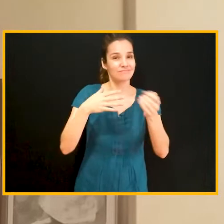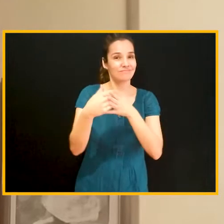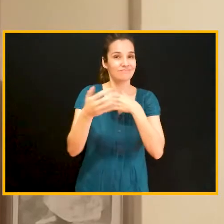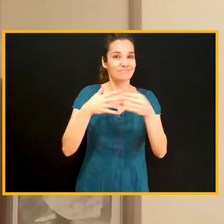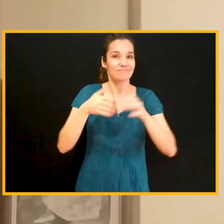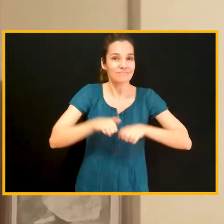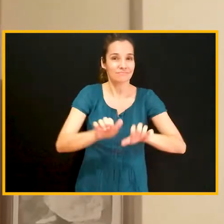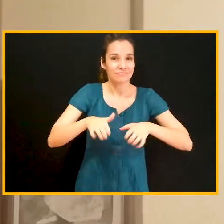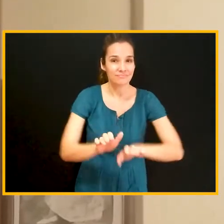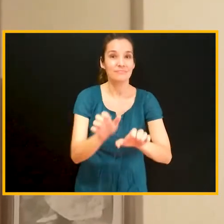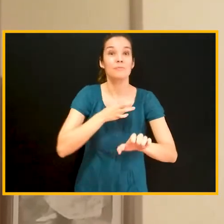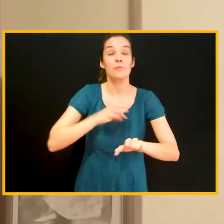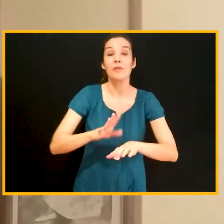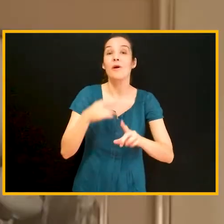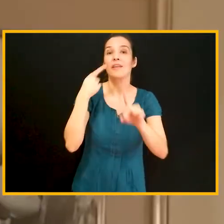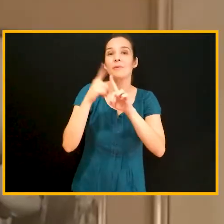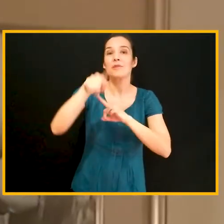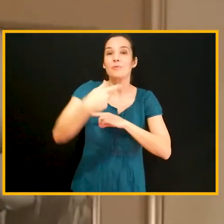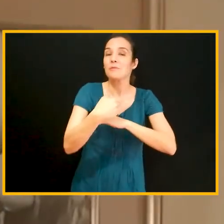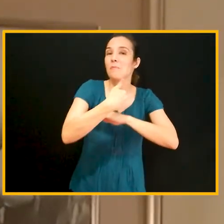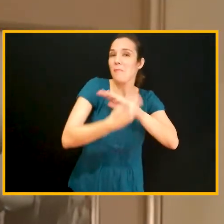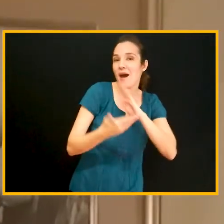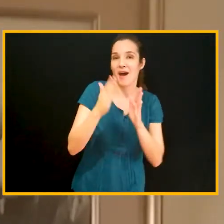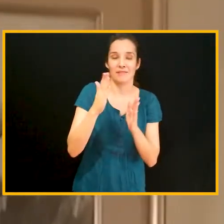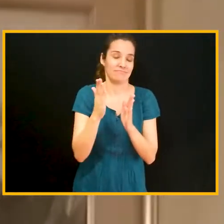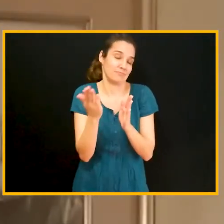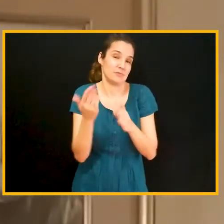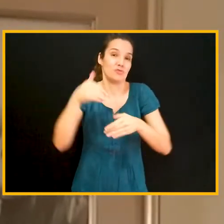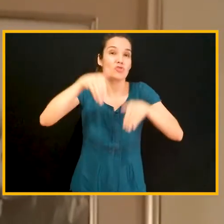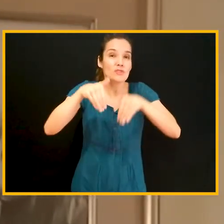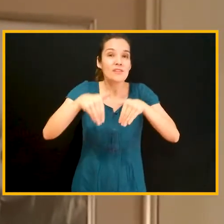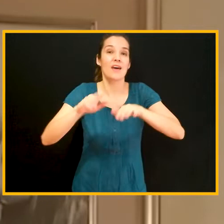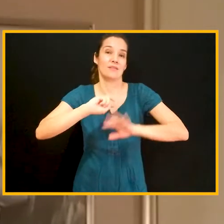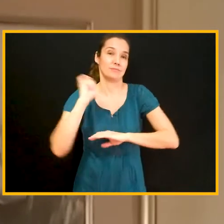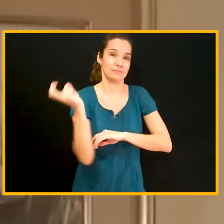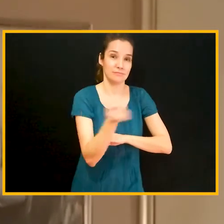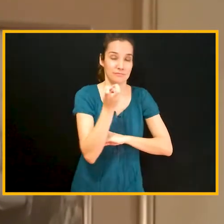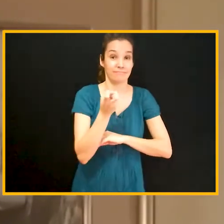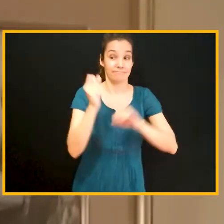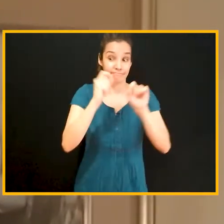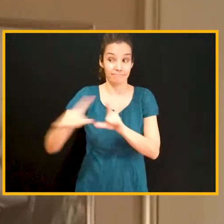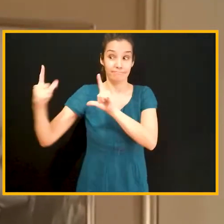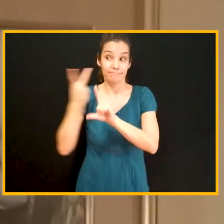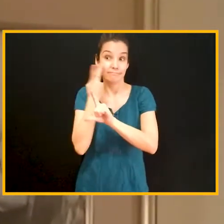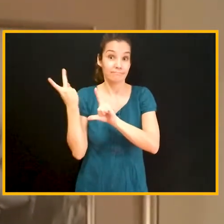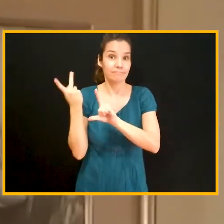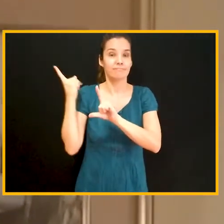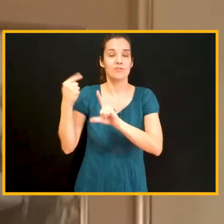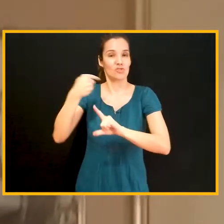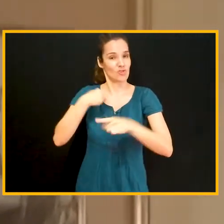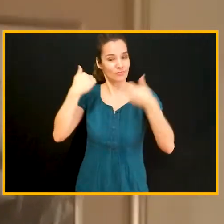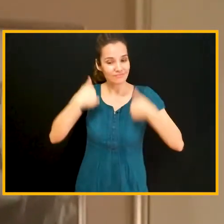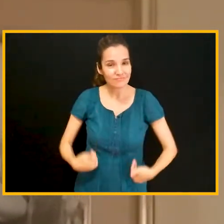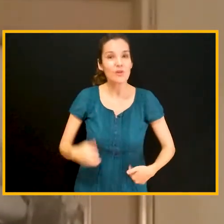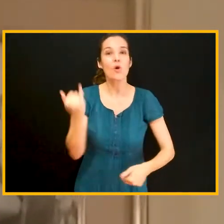y torta, lo que queramos comer. Esta soy yo, la Juliana, cuando